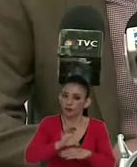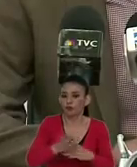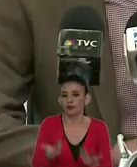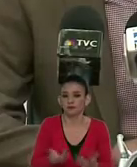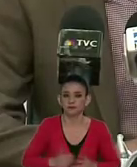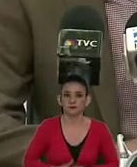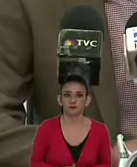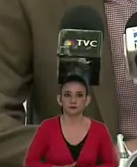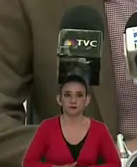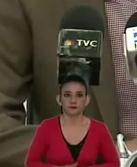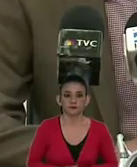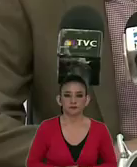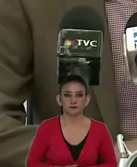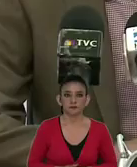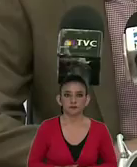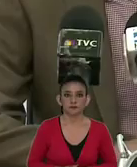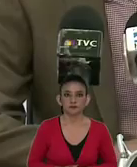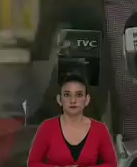Informó Carolina Basante.